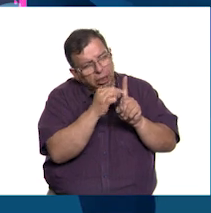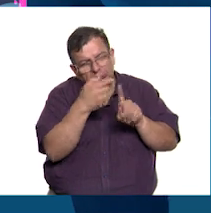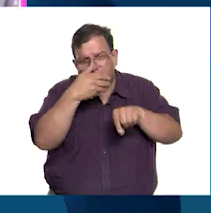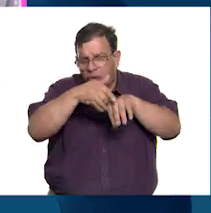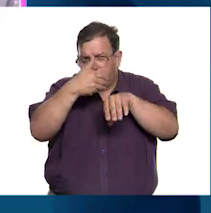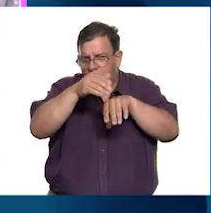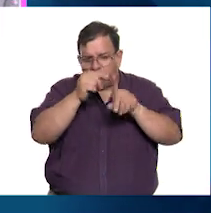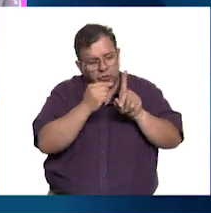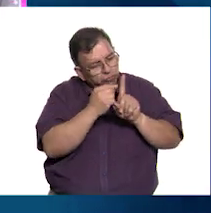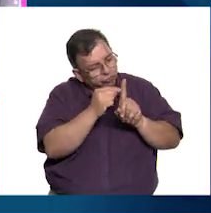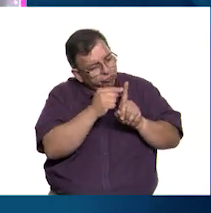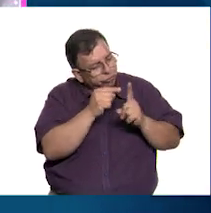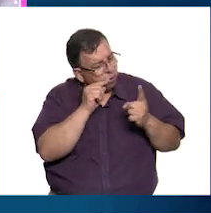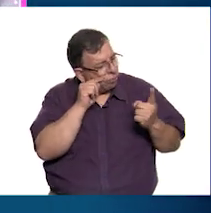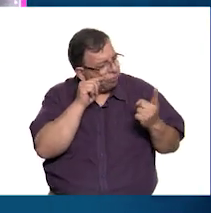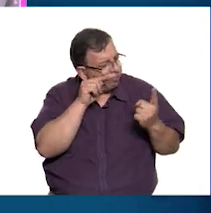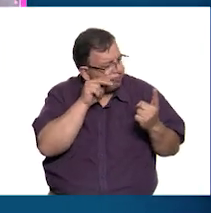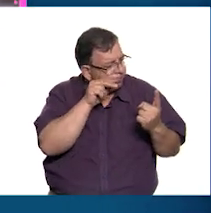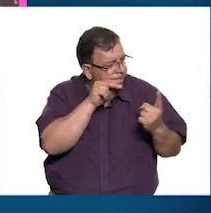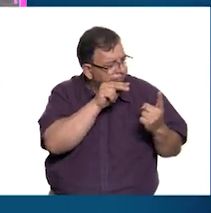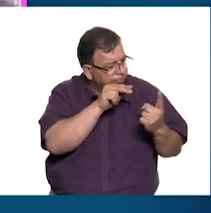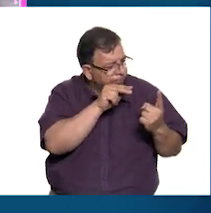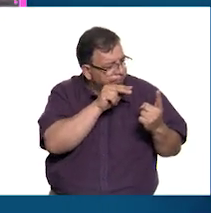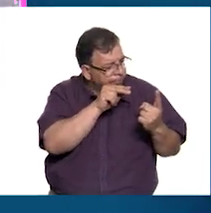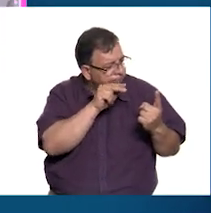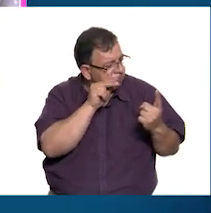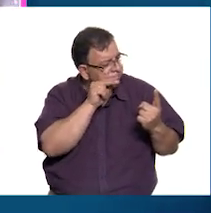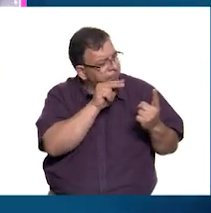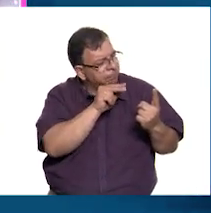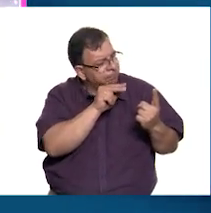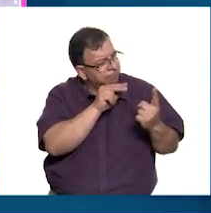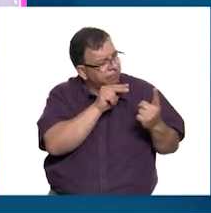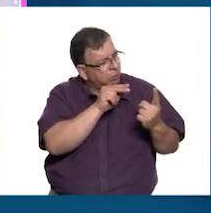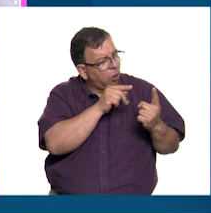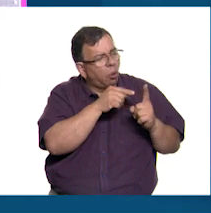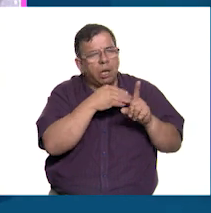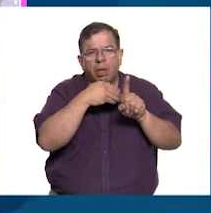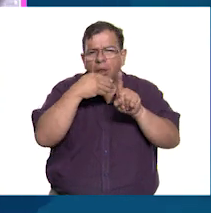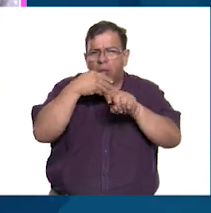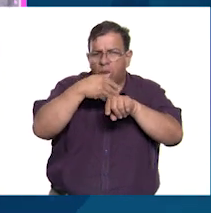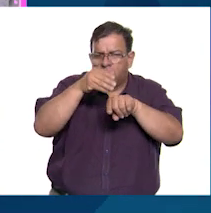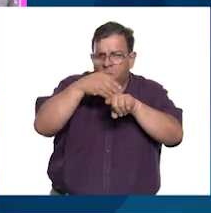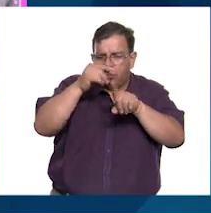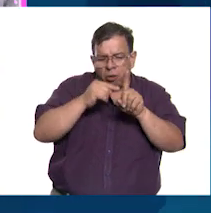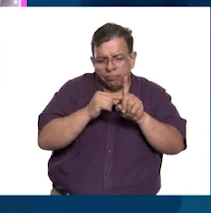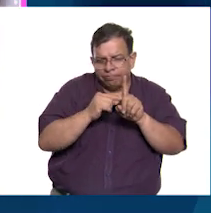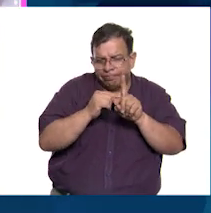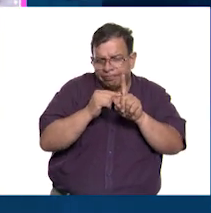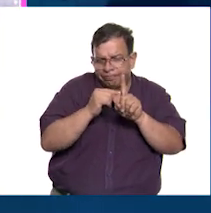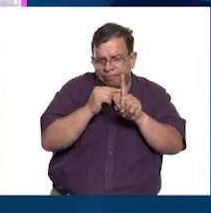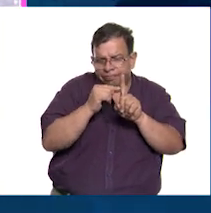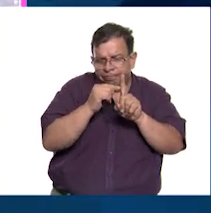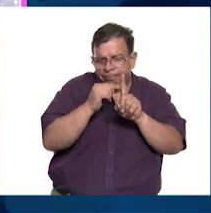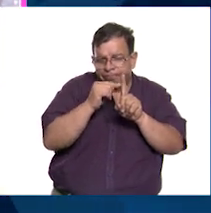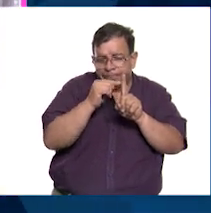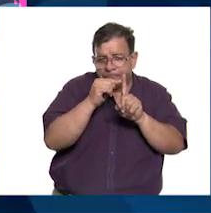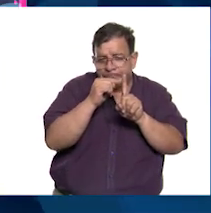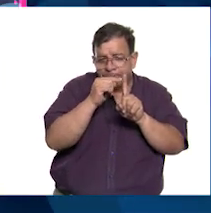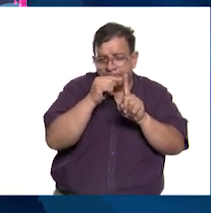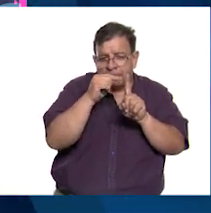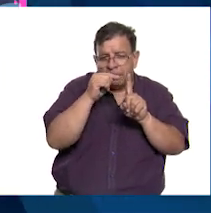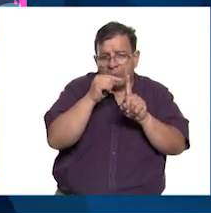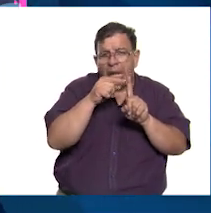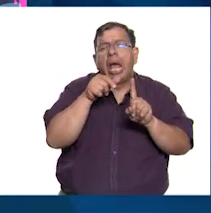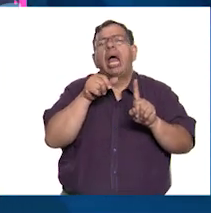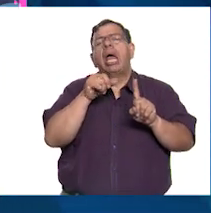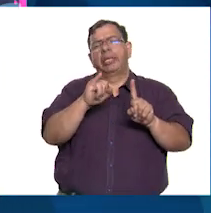graduación. Entonces yo lo que tengo que hacer es simplemente ver a qué número llega esta columna de líquido